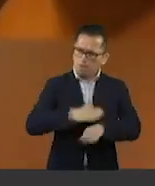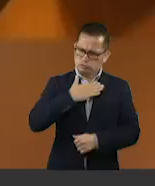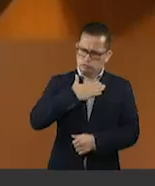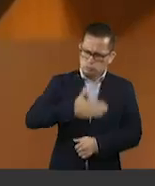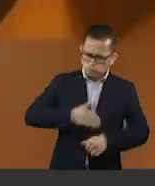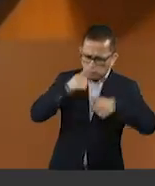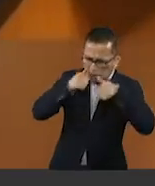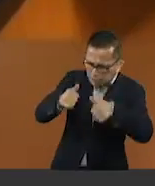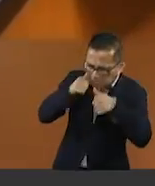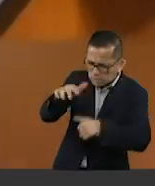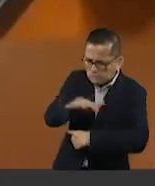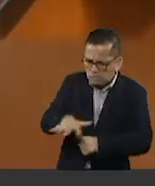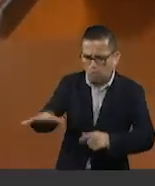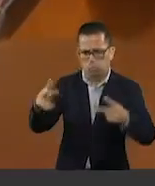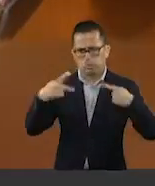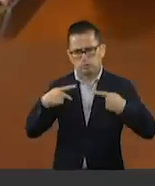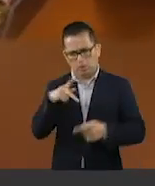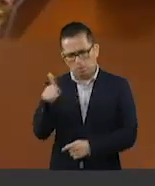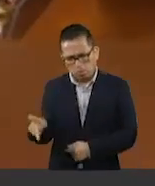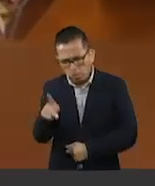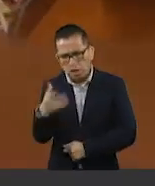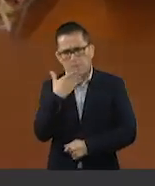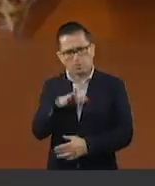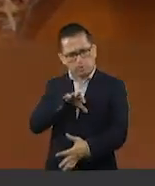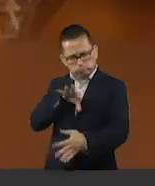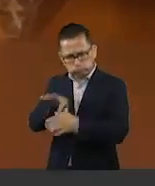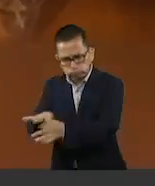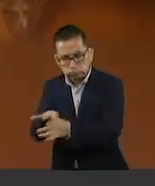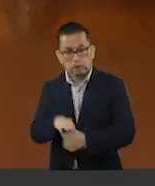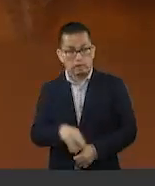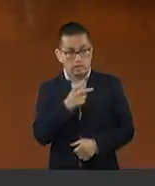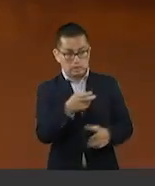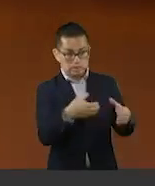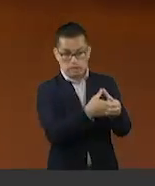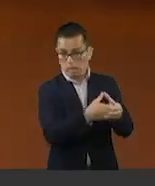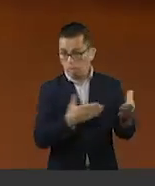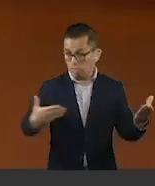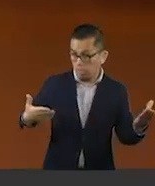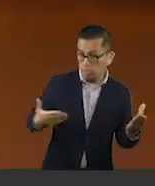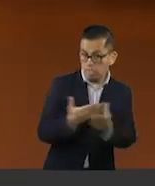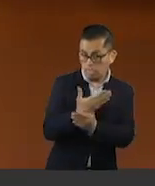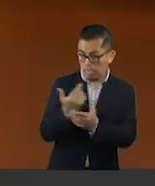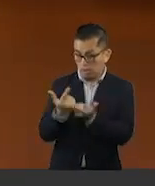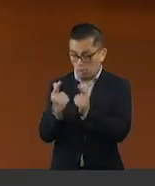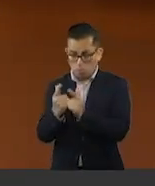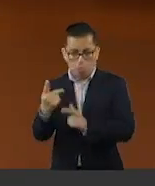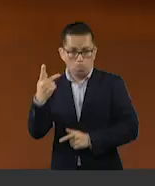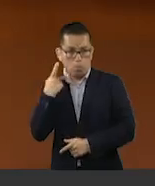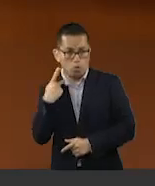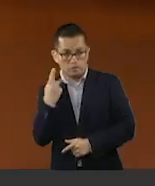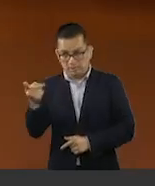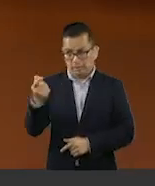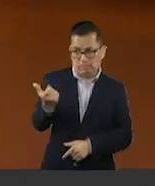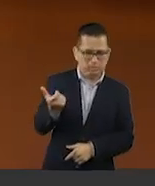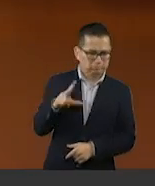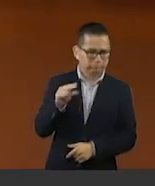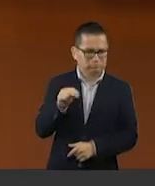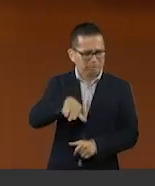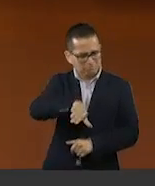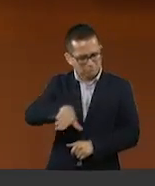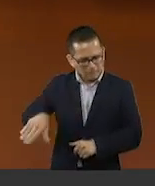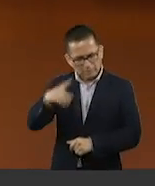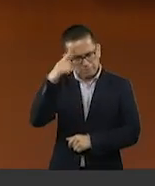Una justicia que no esté sujeta a los intereses de grupos políticos o económicos, sino que se imparta desde una